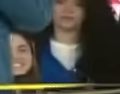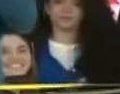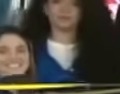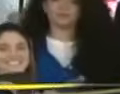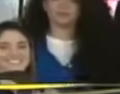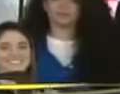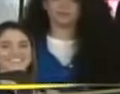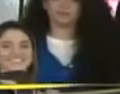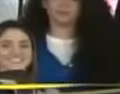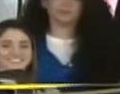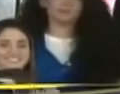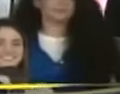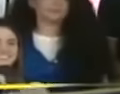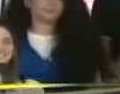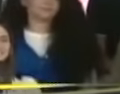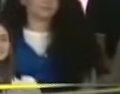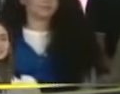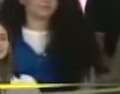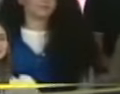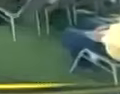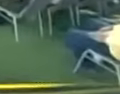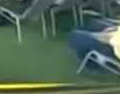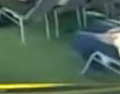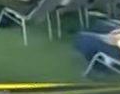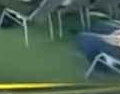Grecia, ven acá, Grecia, vente.